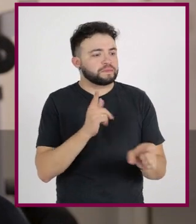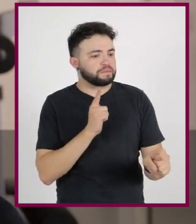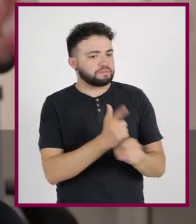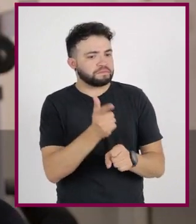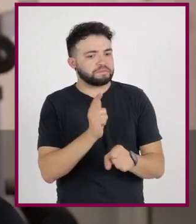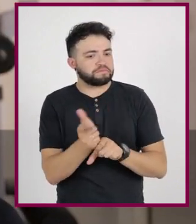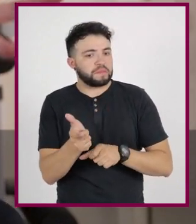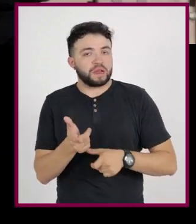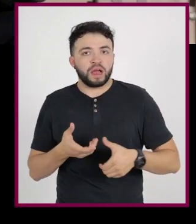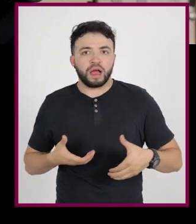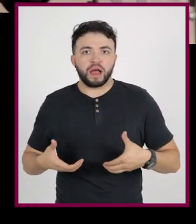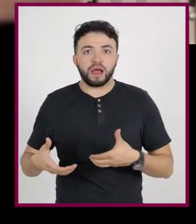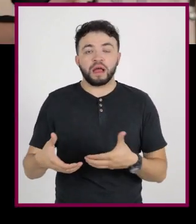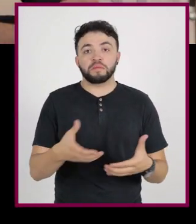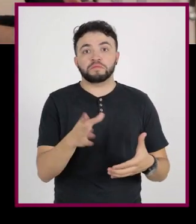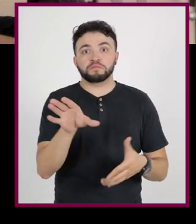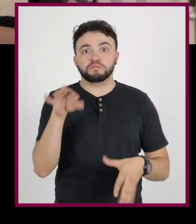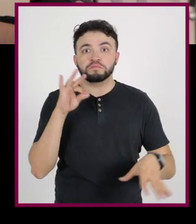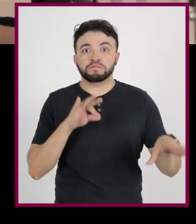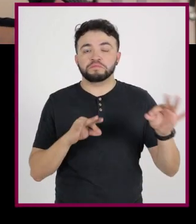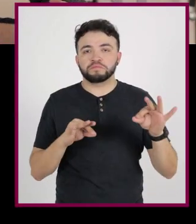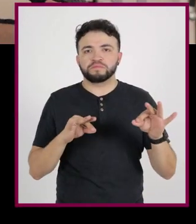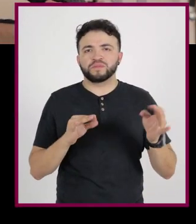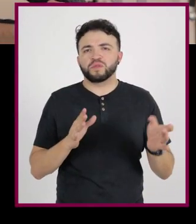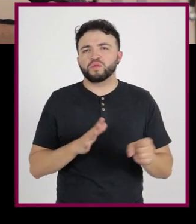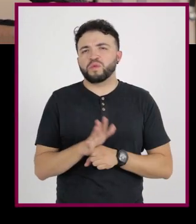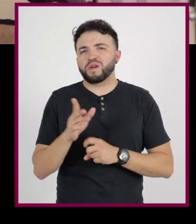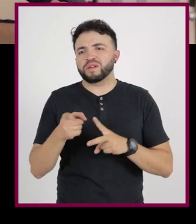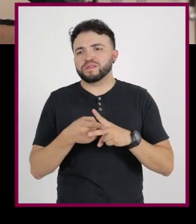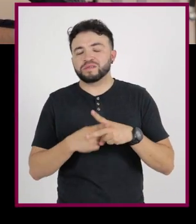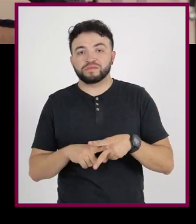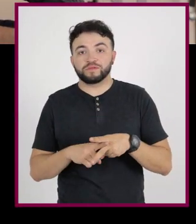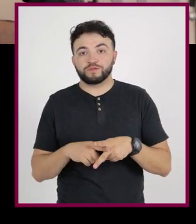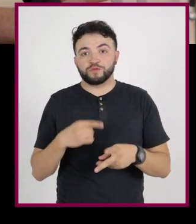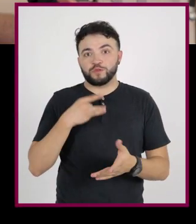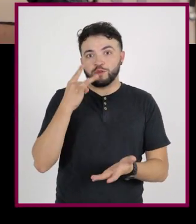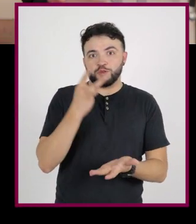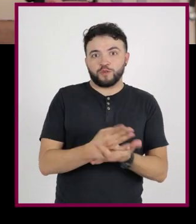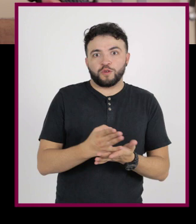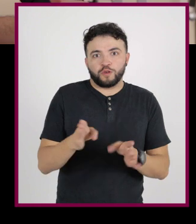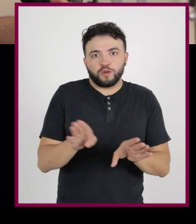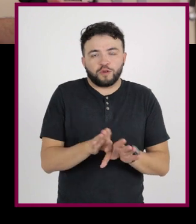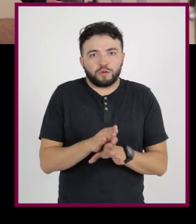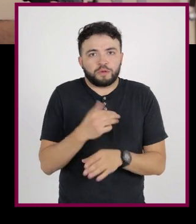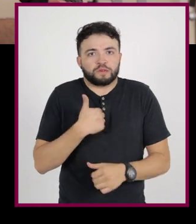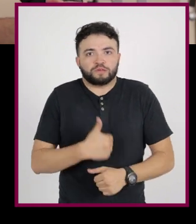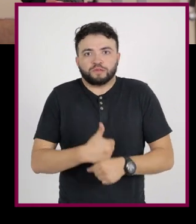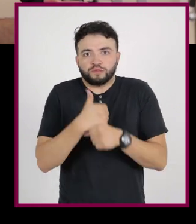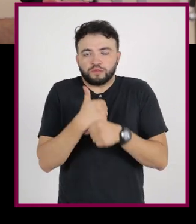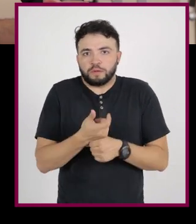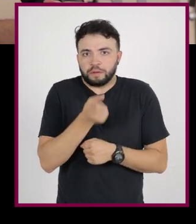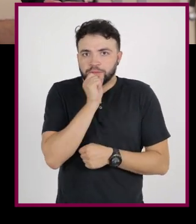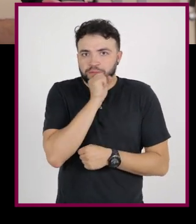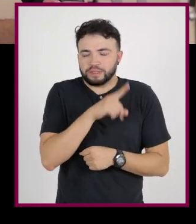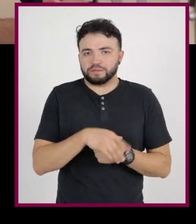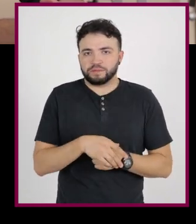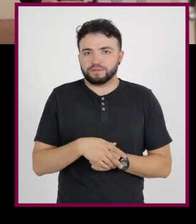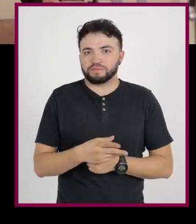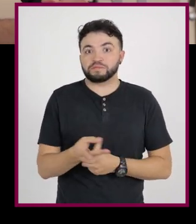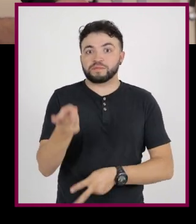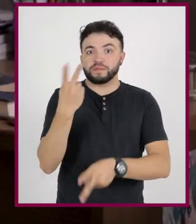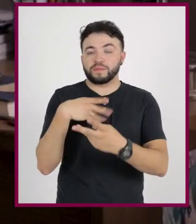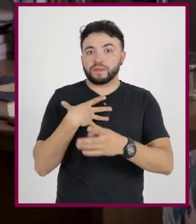que vayamos encontrando en el camino. Así es, Juanma. De inicio podemos ver que no somos los únicos sufriendo por el mismo